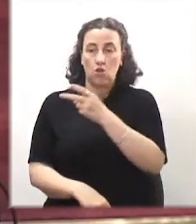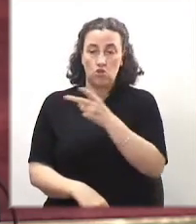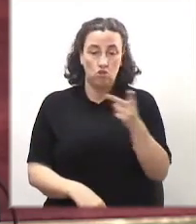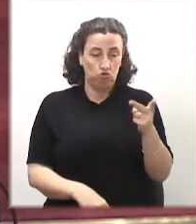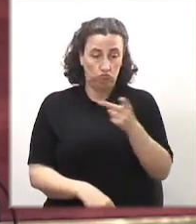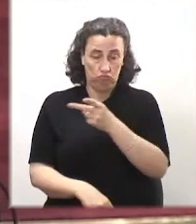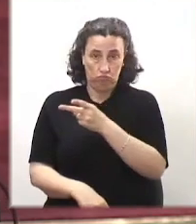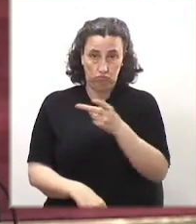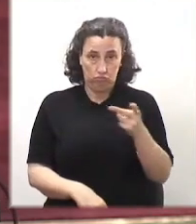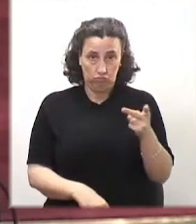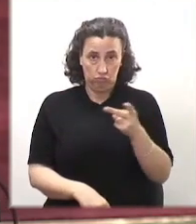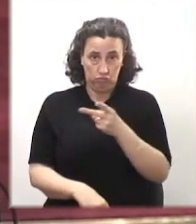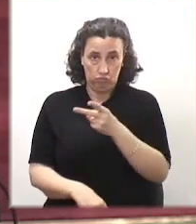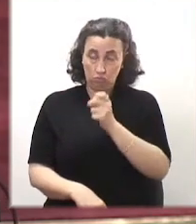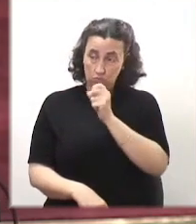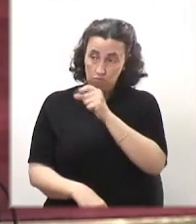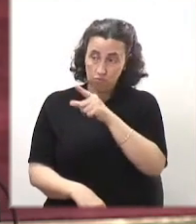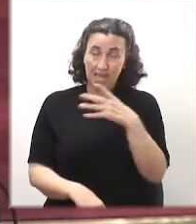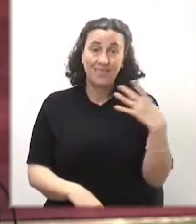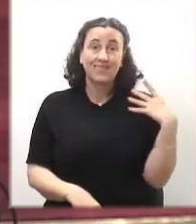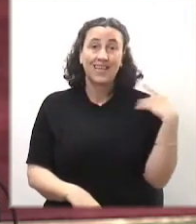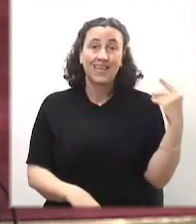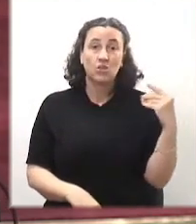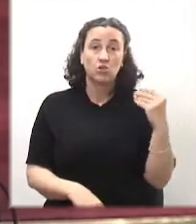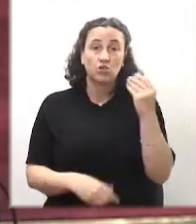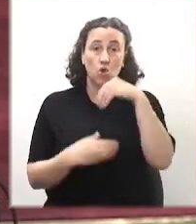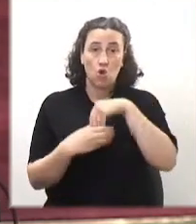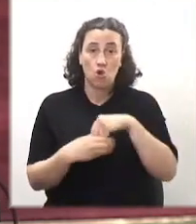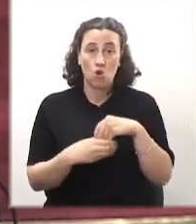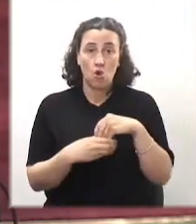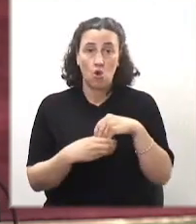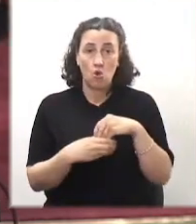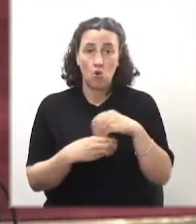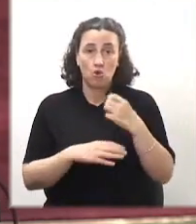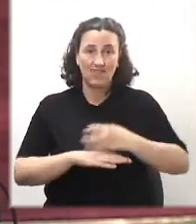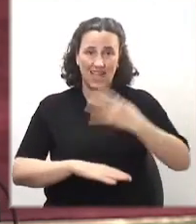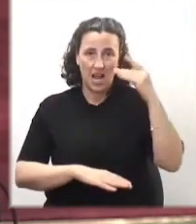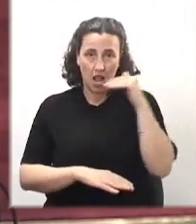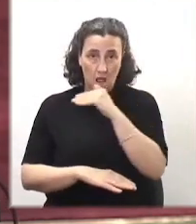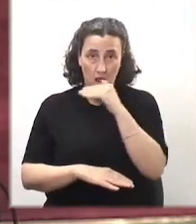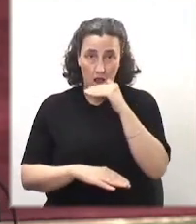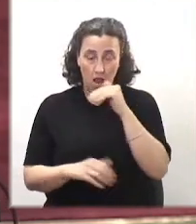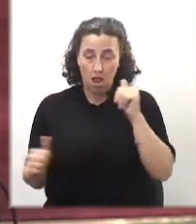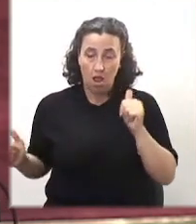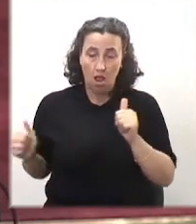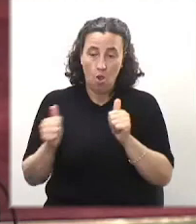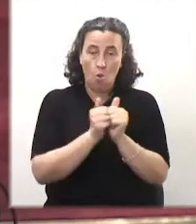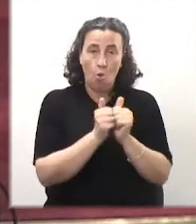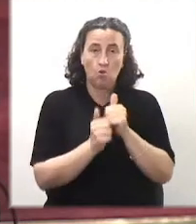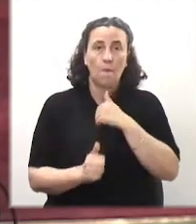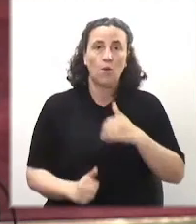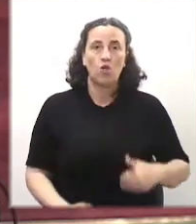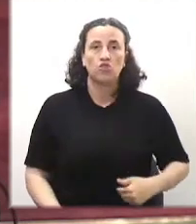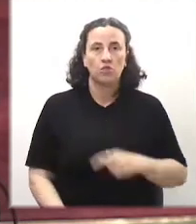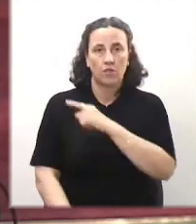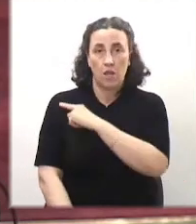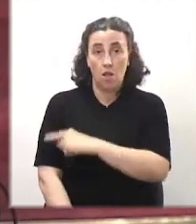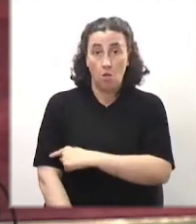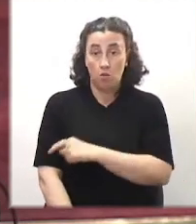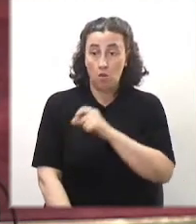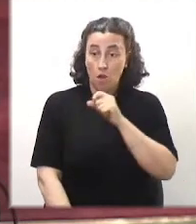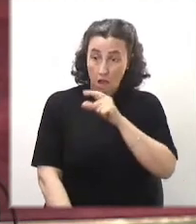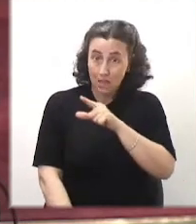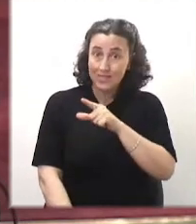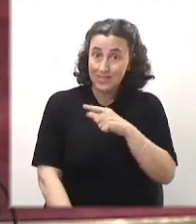principales. Primero, el directorio de la Caja, en conjunto con el Poder Ejecutivo. Así está